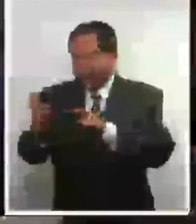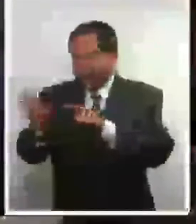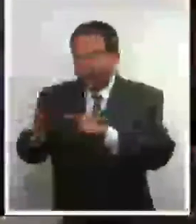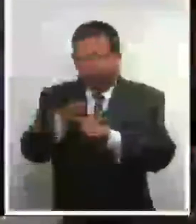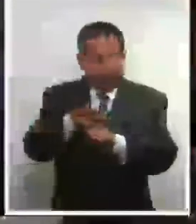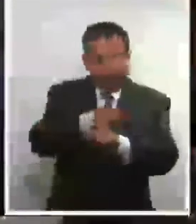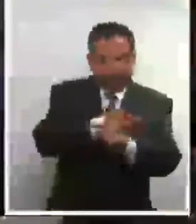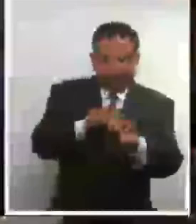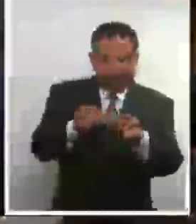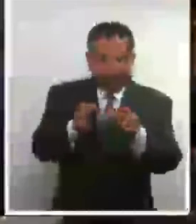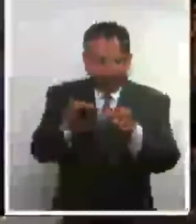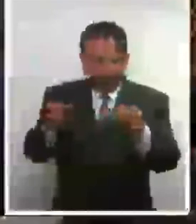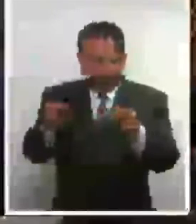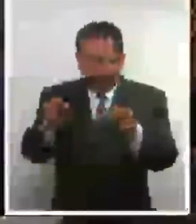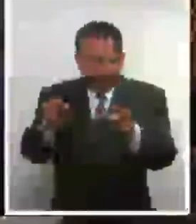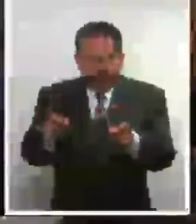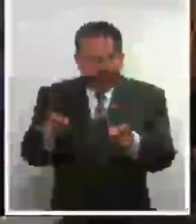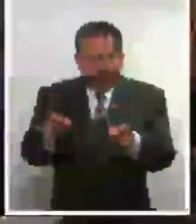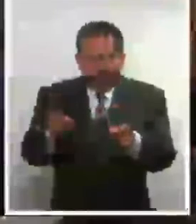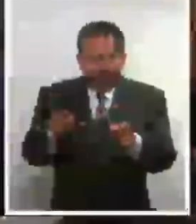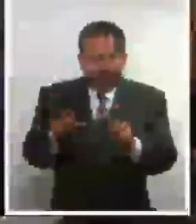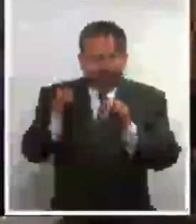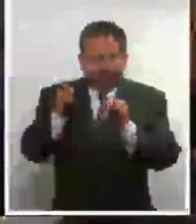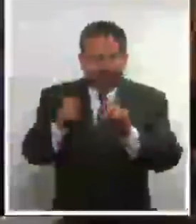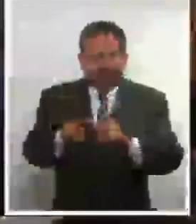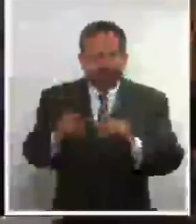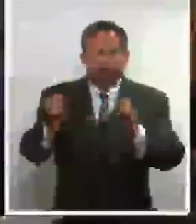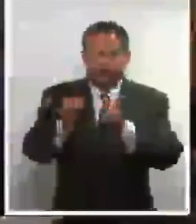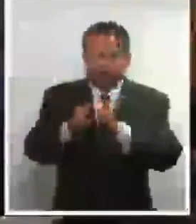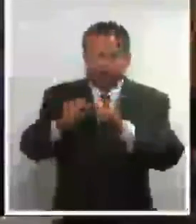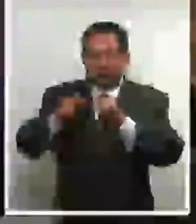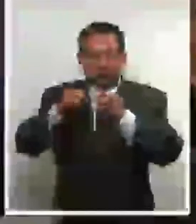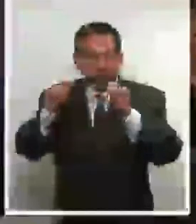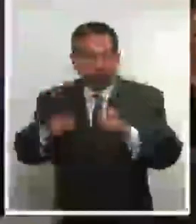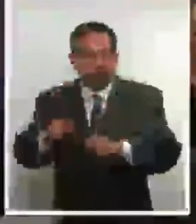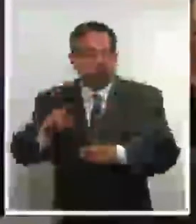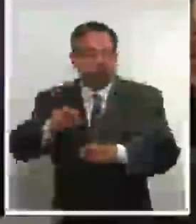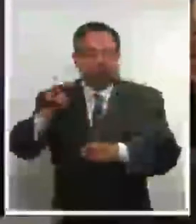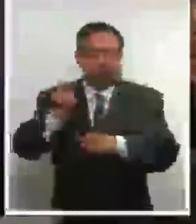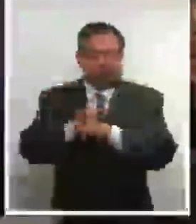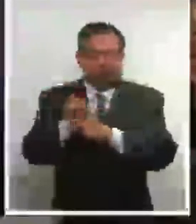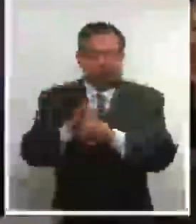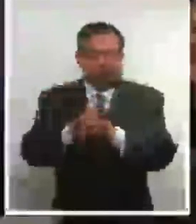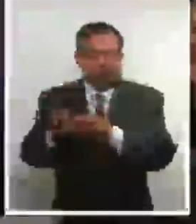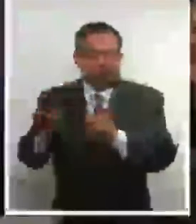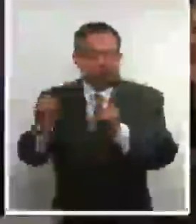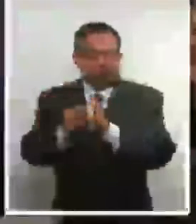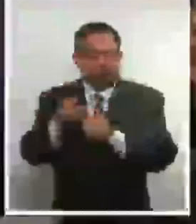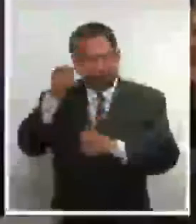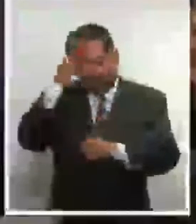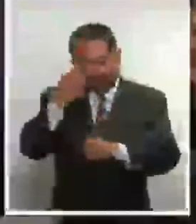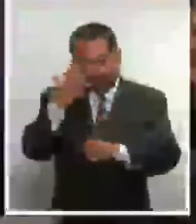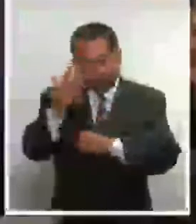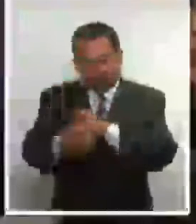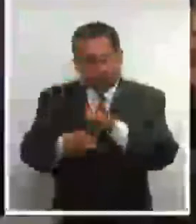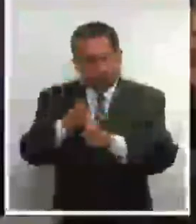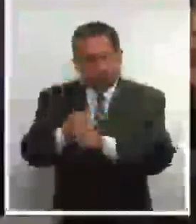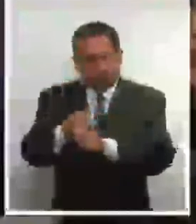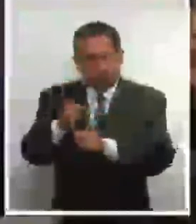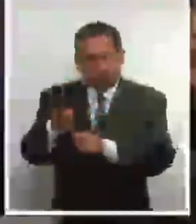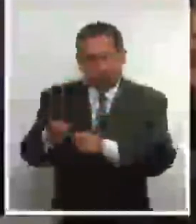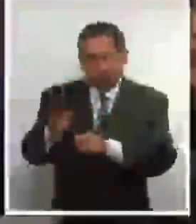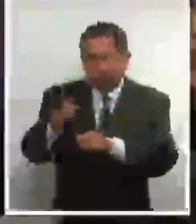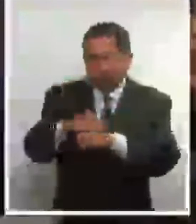términos. Queda en sus términos contar con título profesional de licenciado en Derecho con experiencia mínima de 5 años, porque